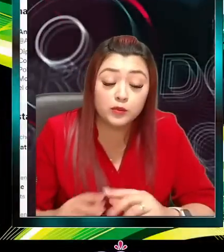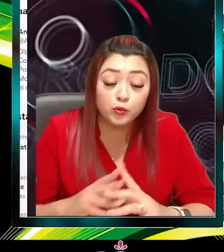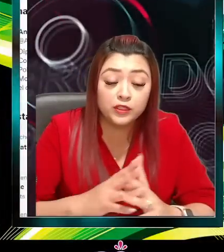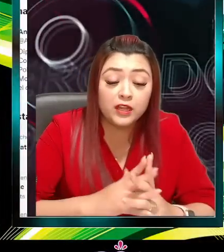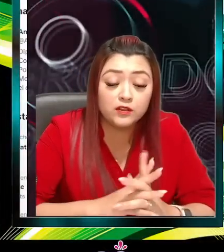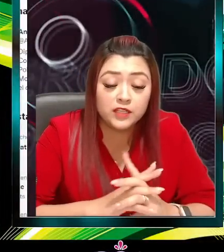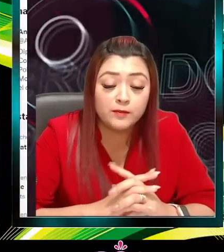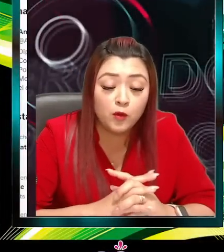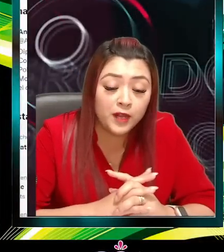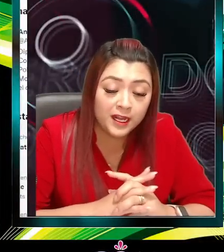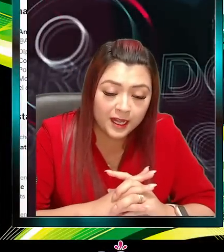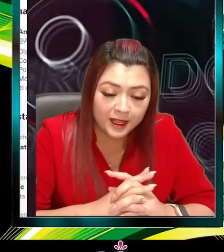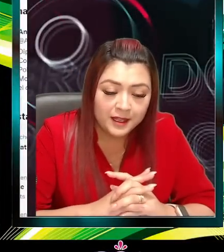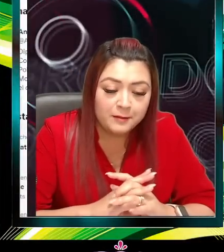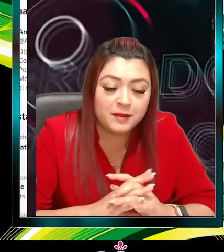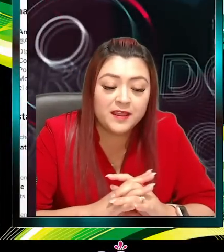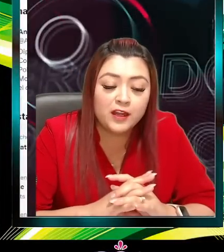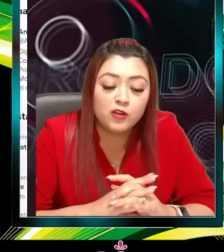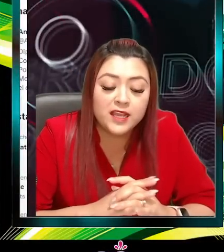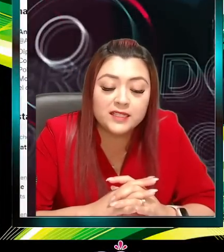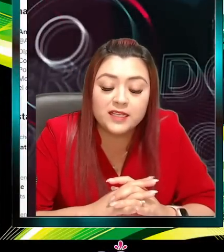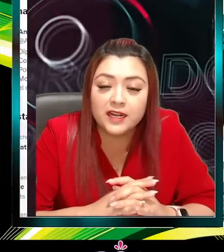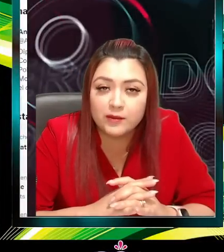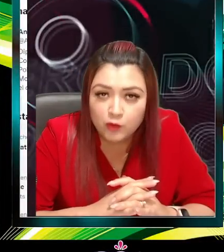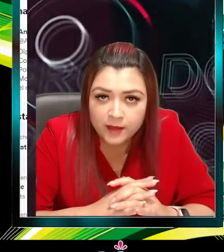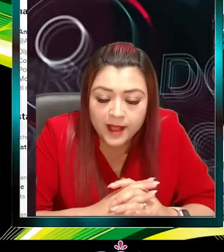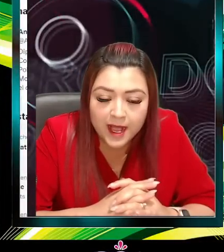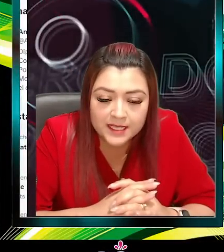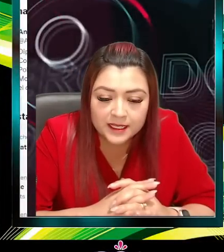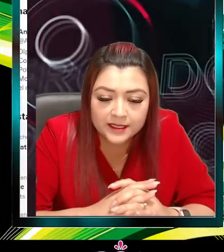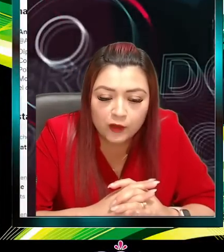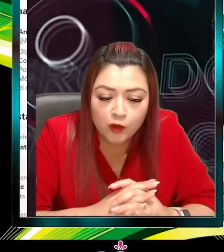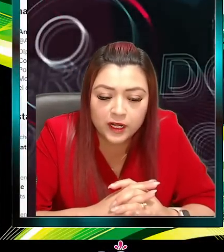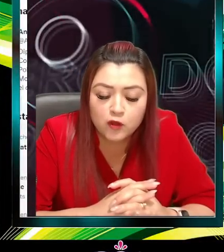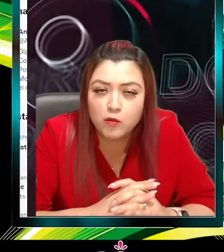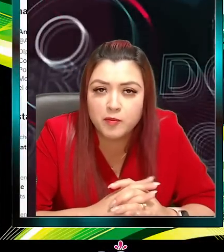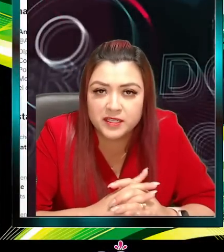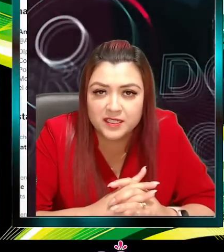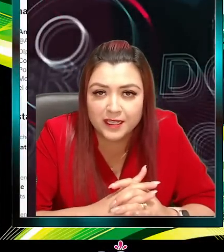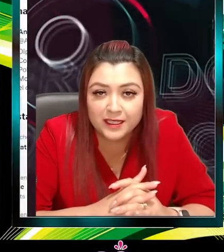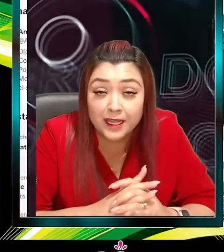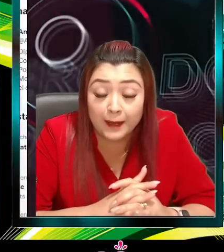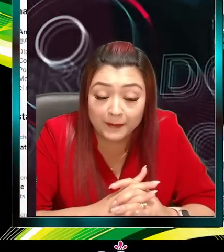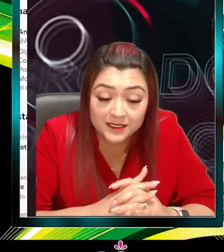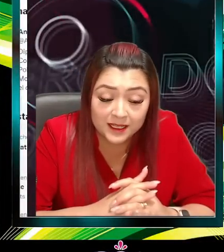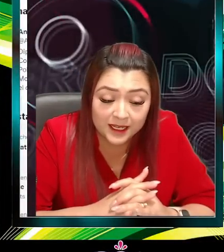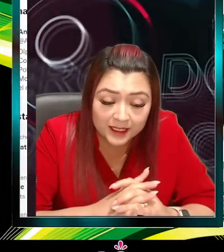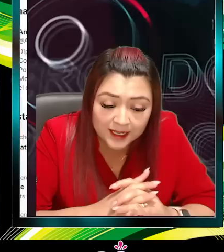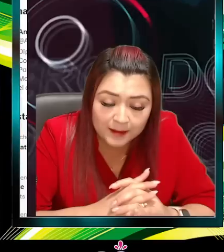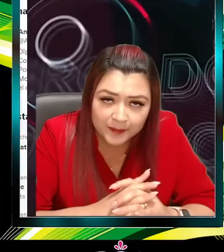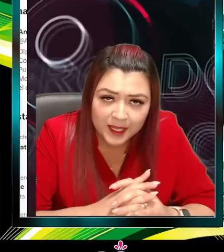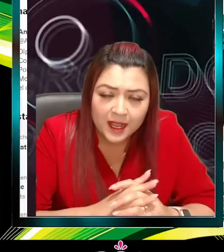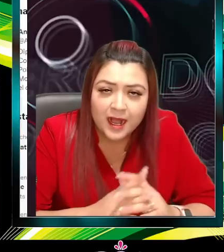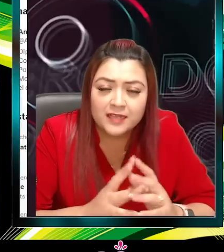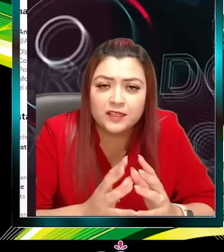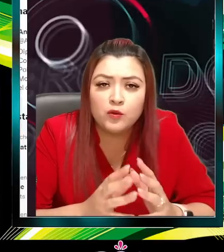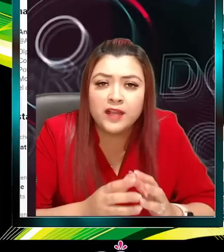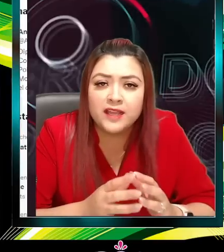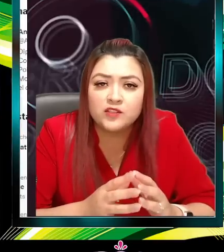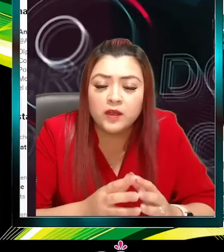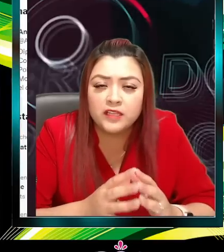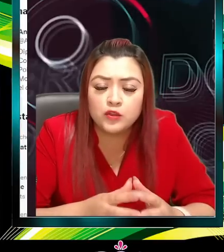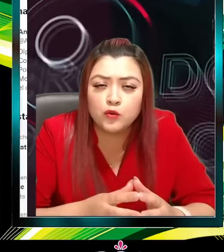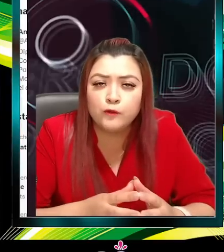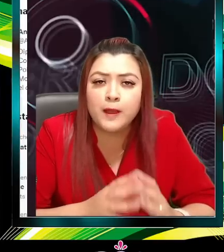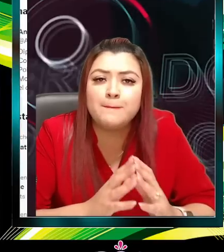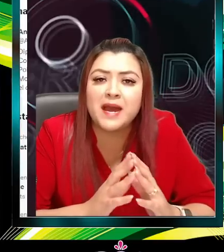los diputados de Morena pidieron que se remueva a Santiago Krill como presidente de la mesa directiva. Aseguran que